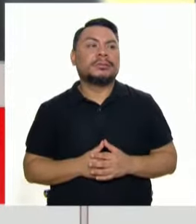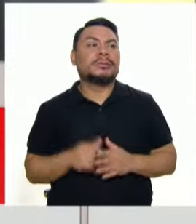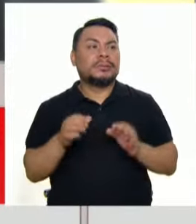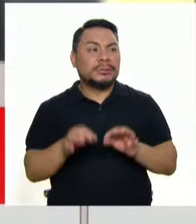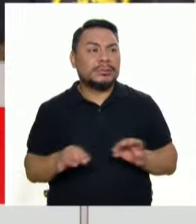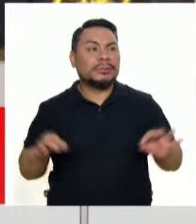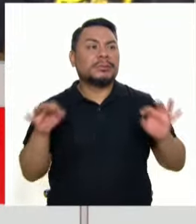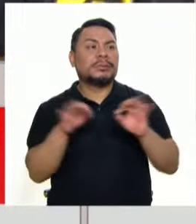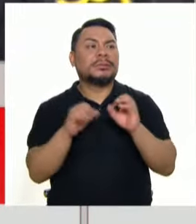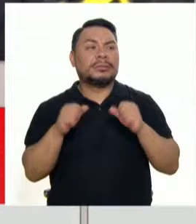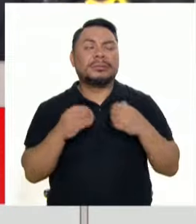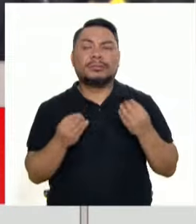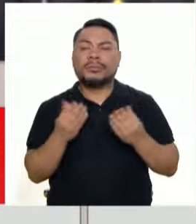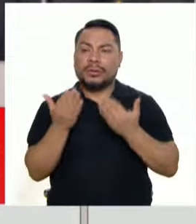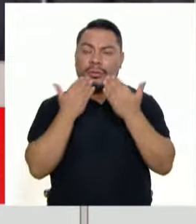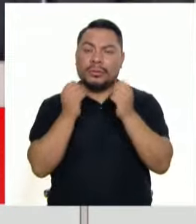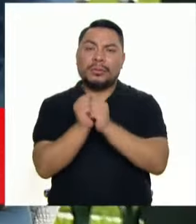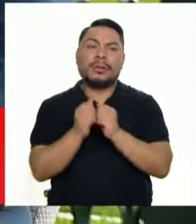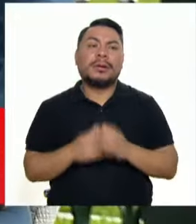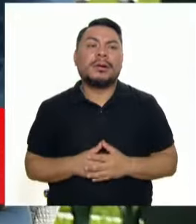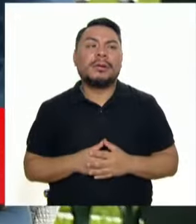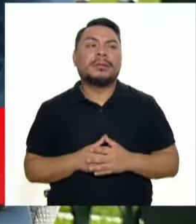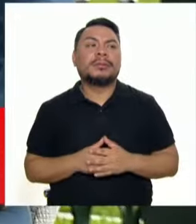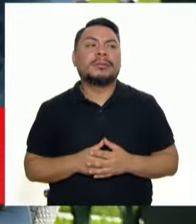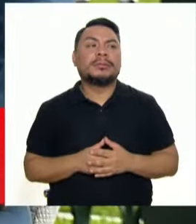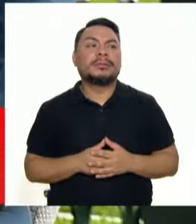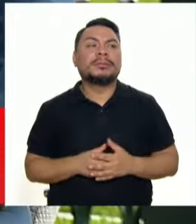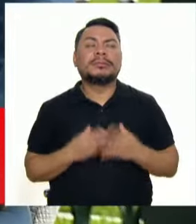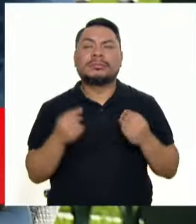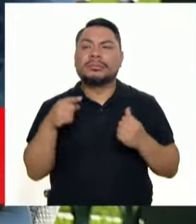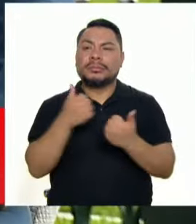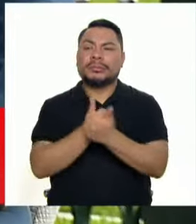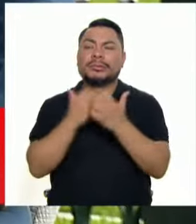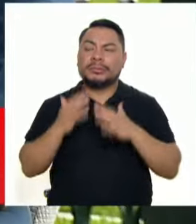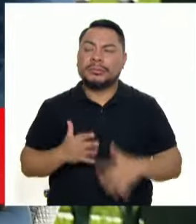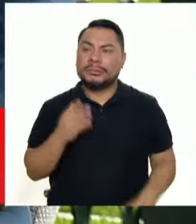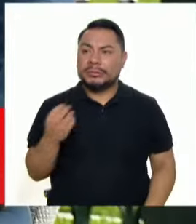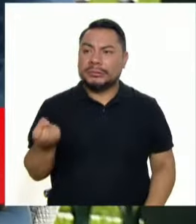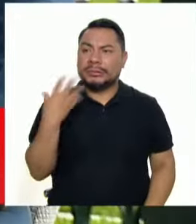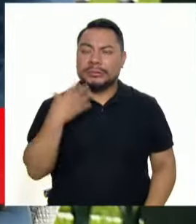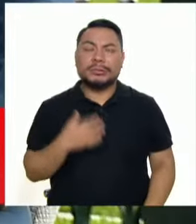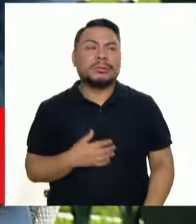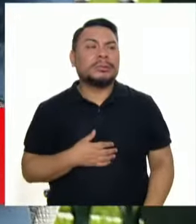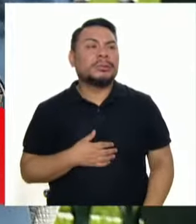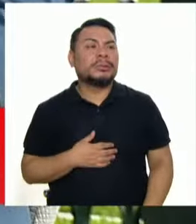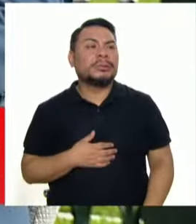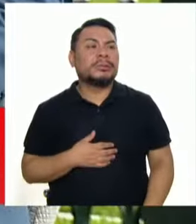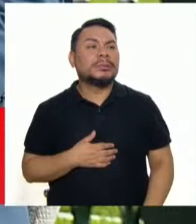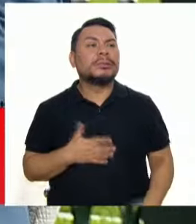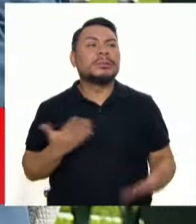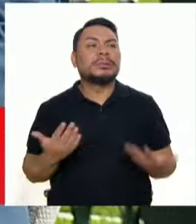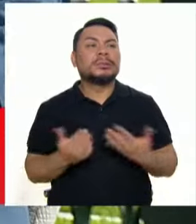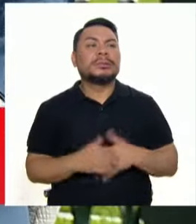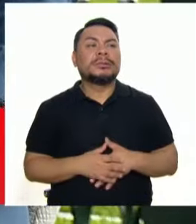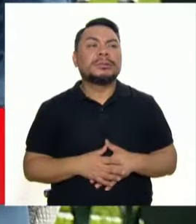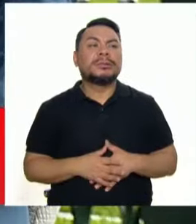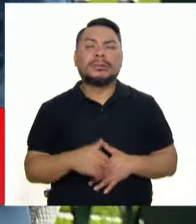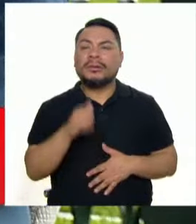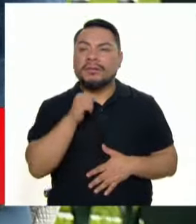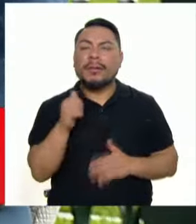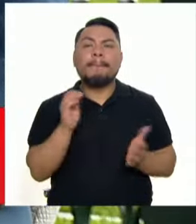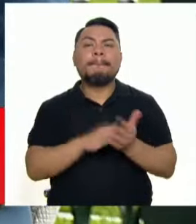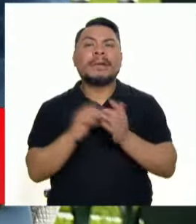importante. Justamente porque conversábamos con muchos ayacuchanos y nos señalaban falta de